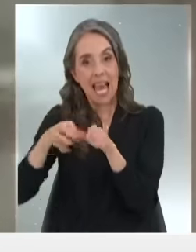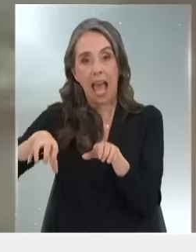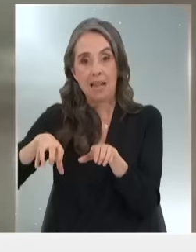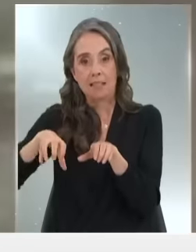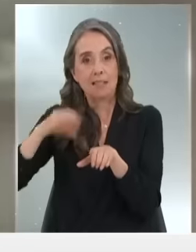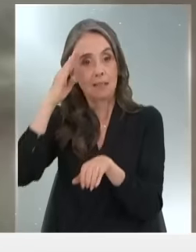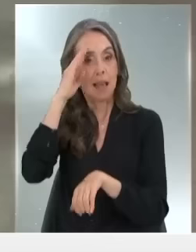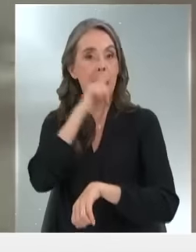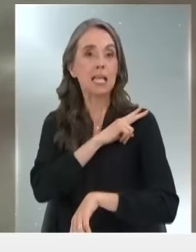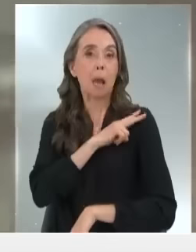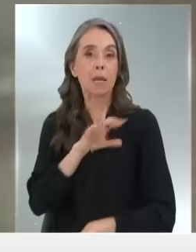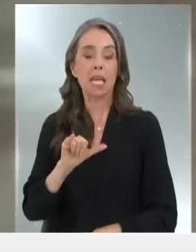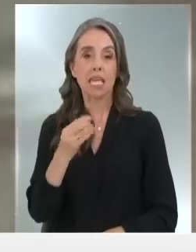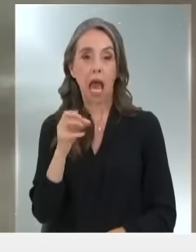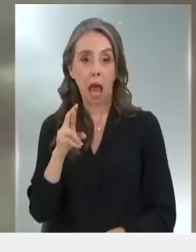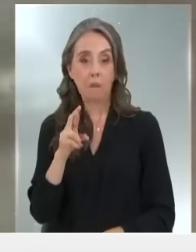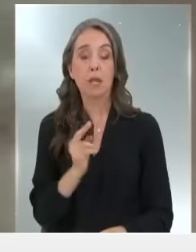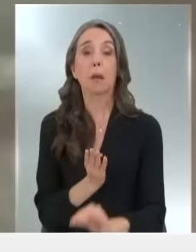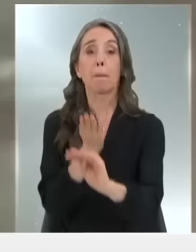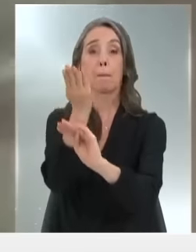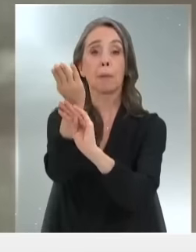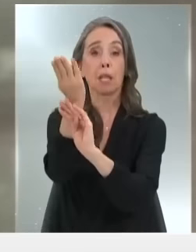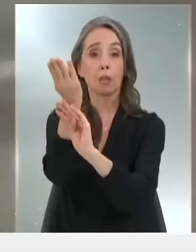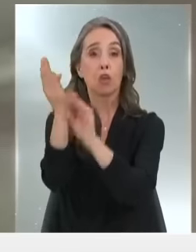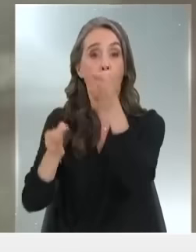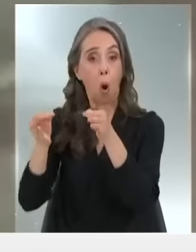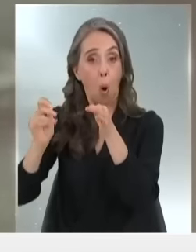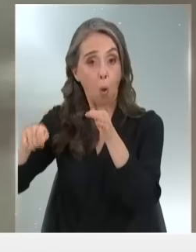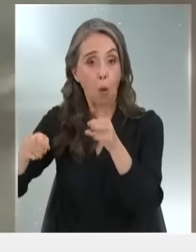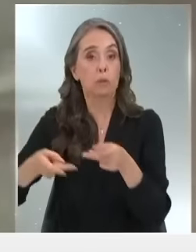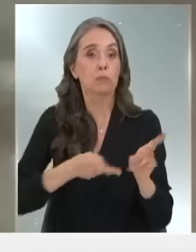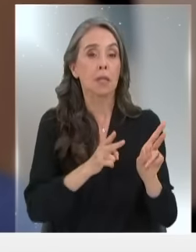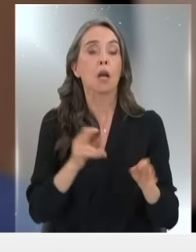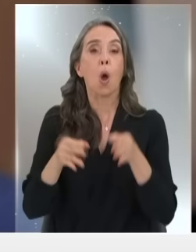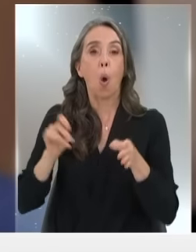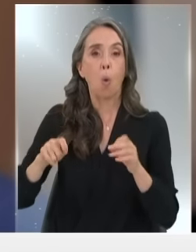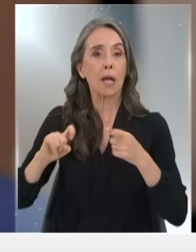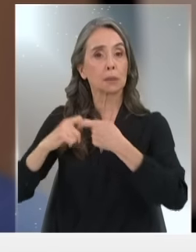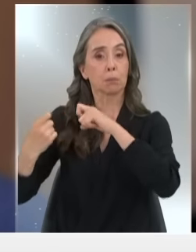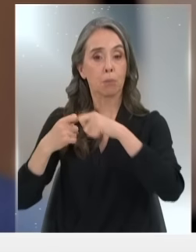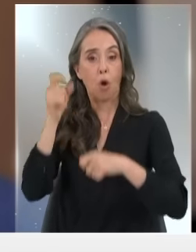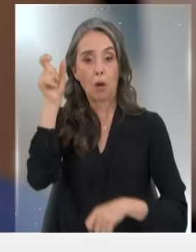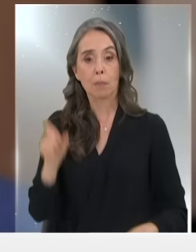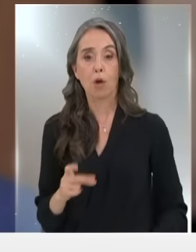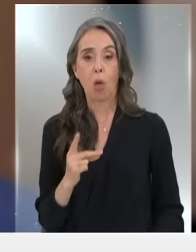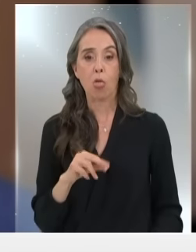Llaver, una solicitud que fue aprobada por el polémico juez Daniel Urrutia.